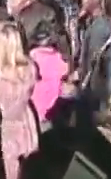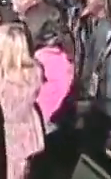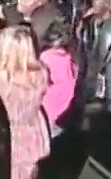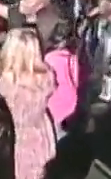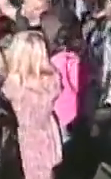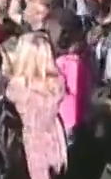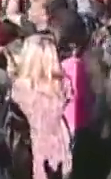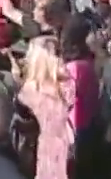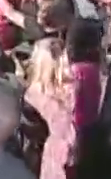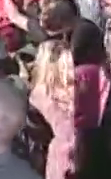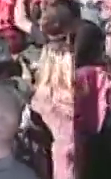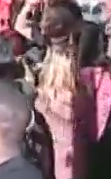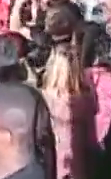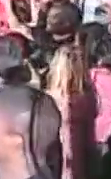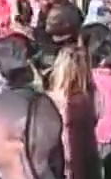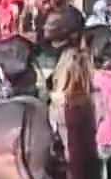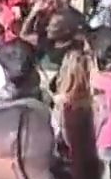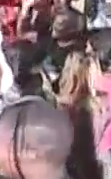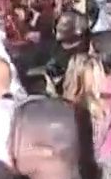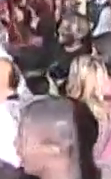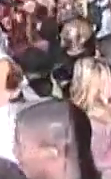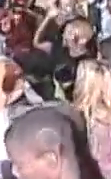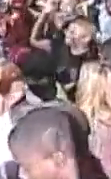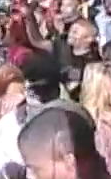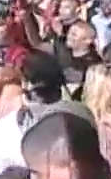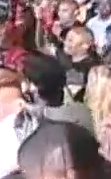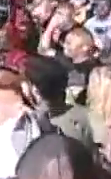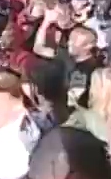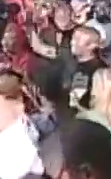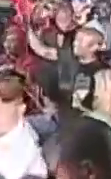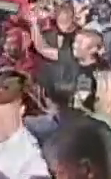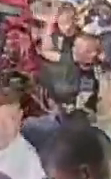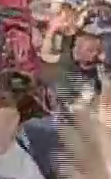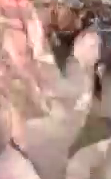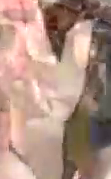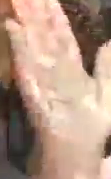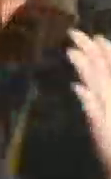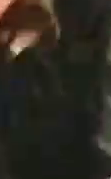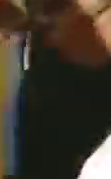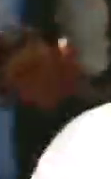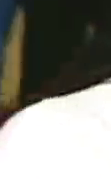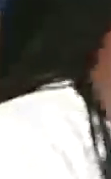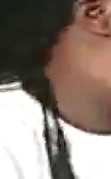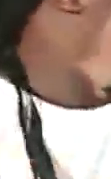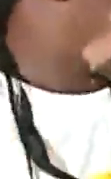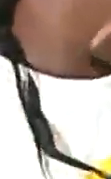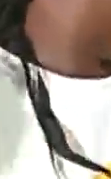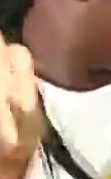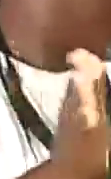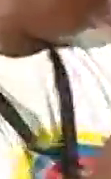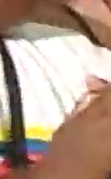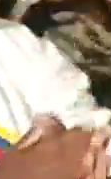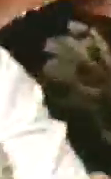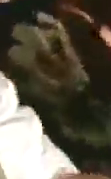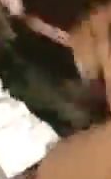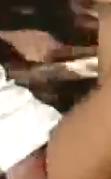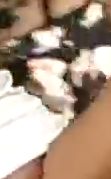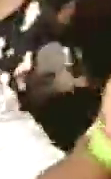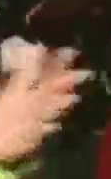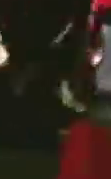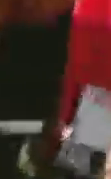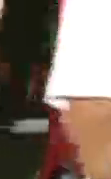el agua y así como yo ap hachís para